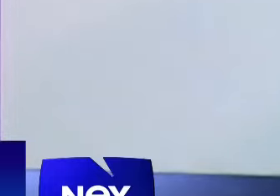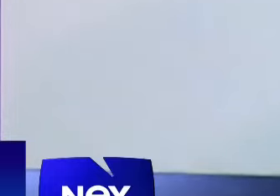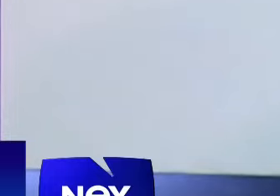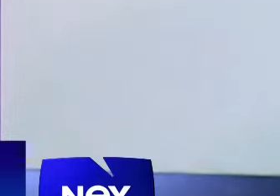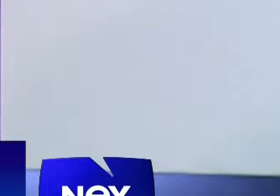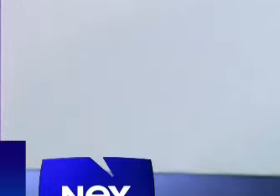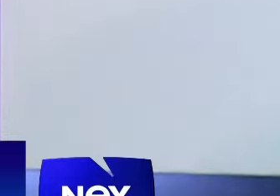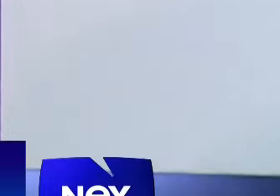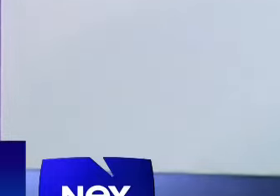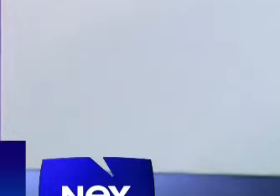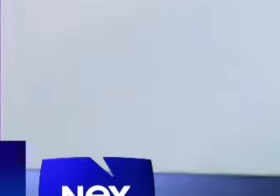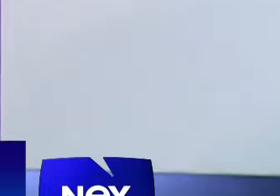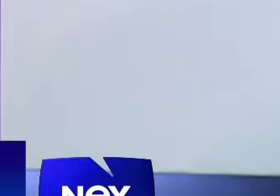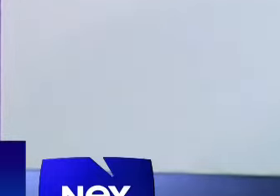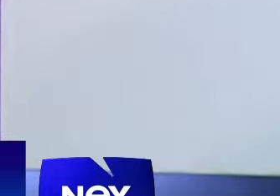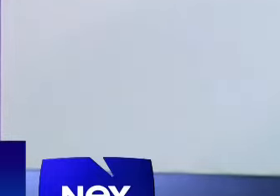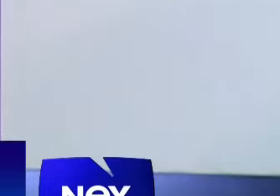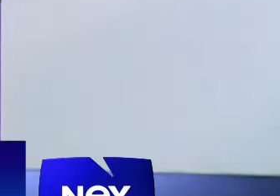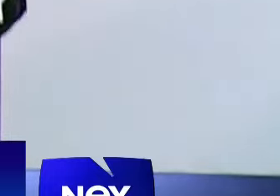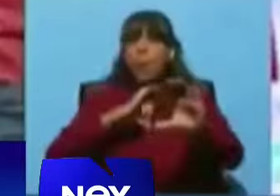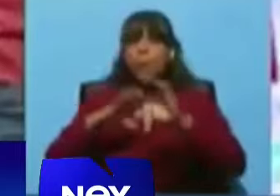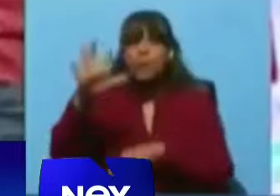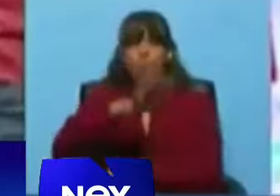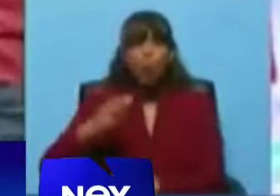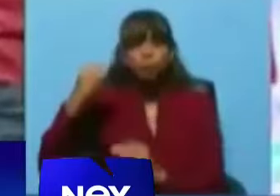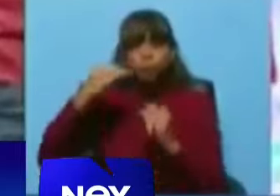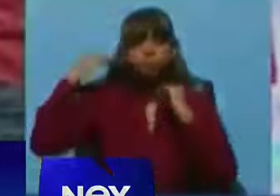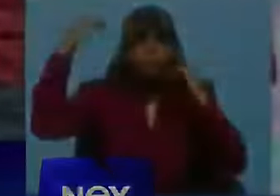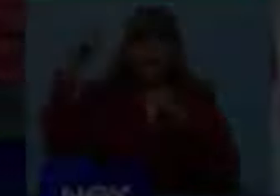enfrentar la situación crítica que vive el país sudamericano